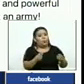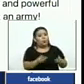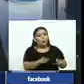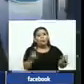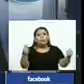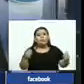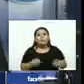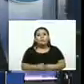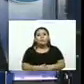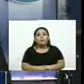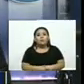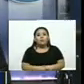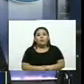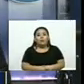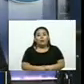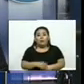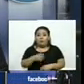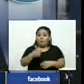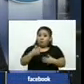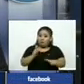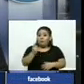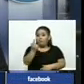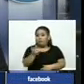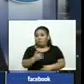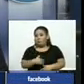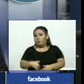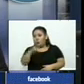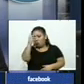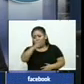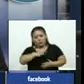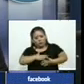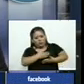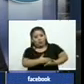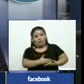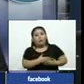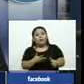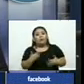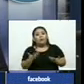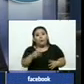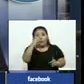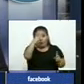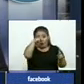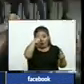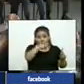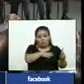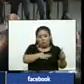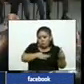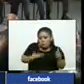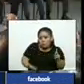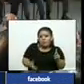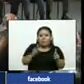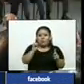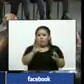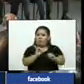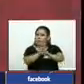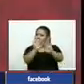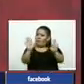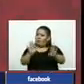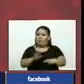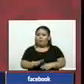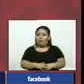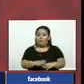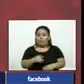efectiva. Pese a su disposición de conversar con el presidente Donald Trump, el mandatario mexicano dejó algo en claro. Pero